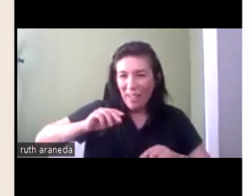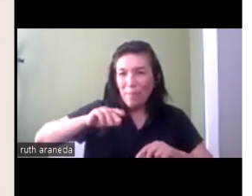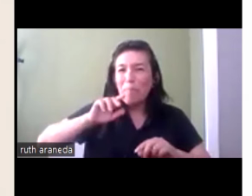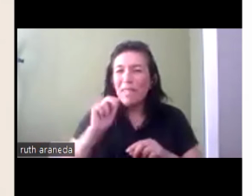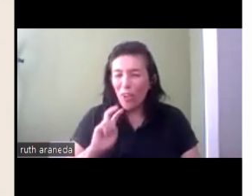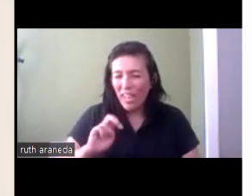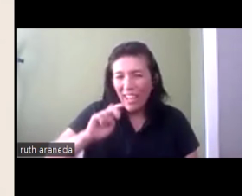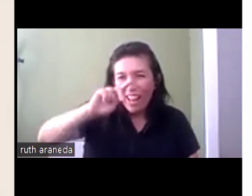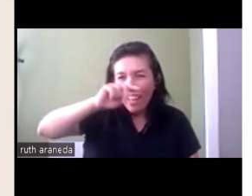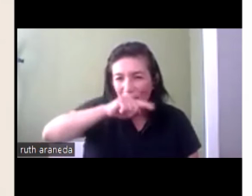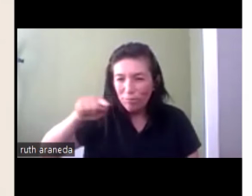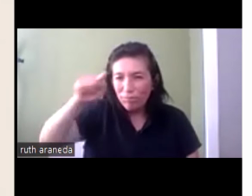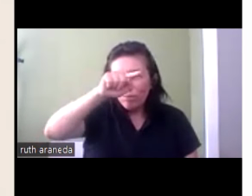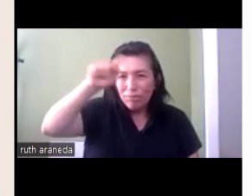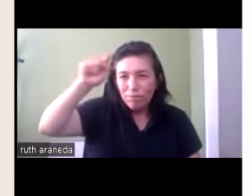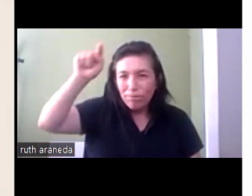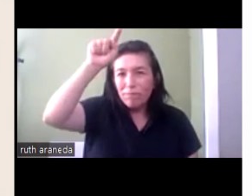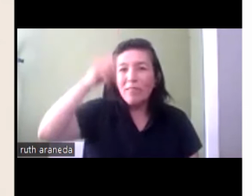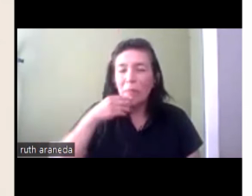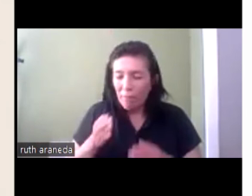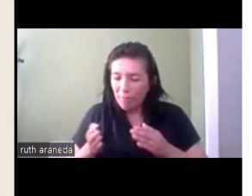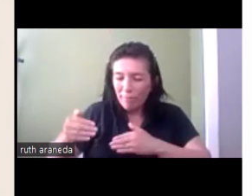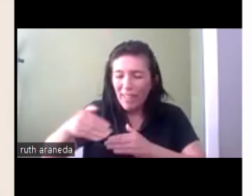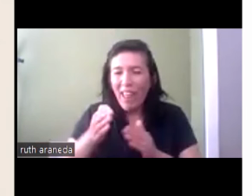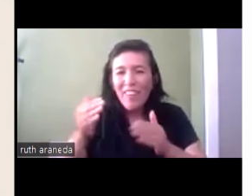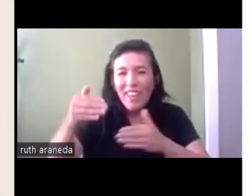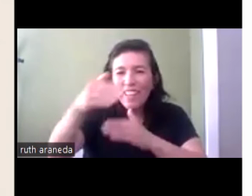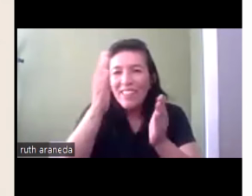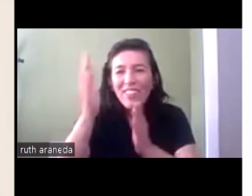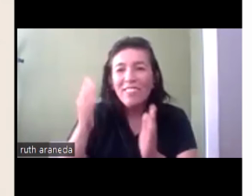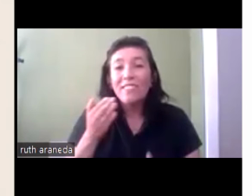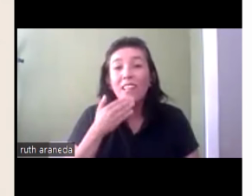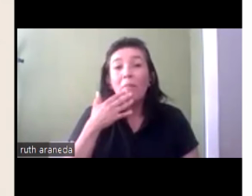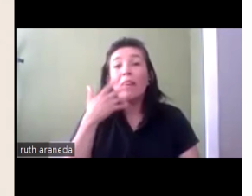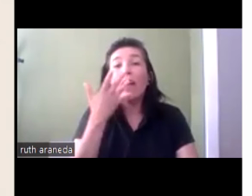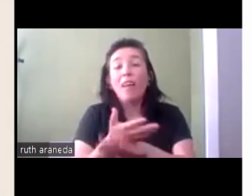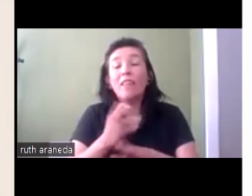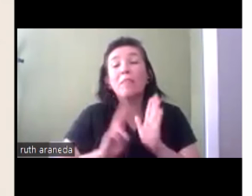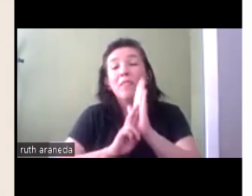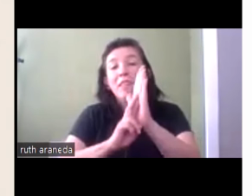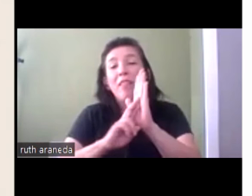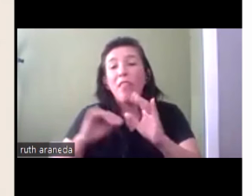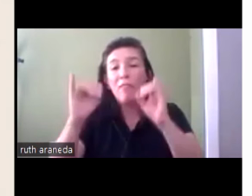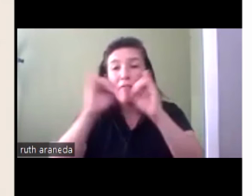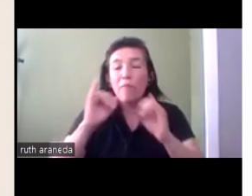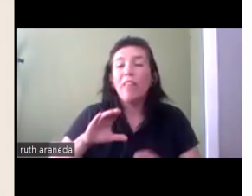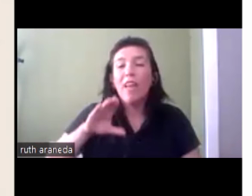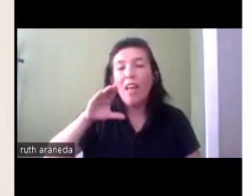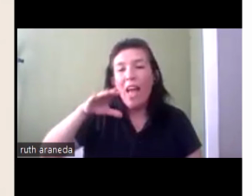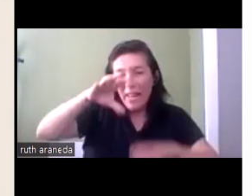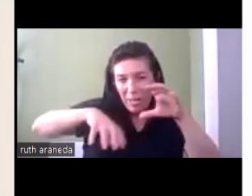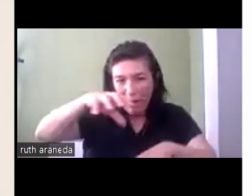y los laberintos, y también existirían ciertas representaciones antropomorfas o homorfas, como los jarros, platos y